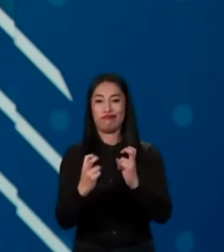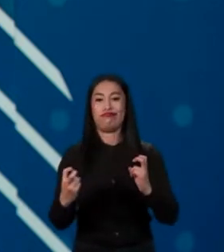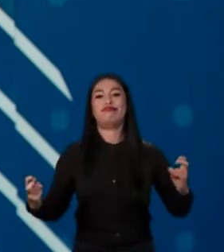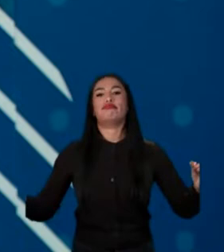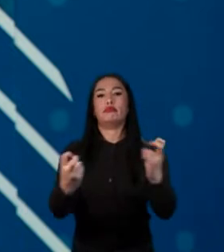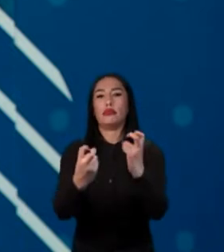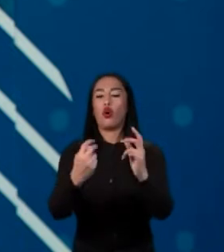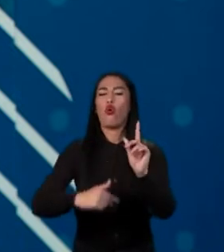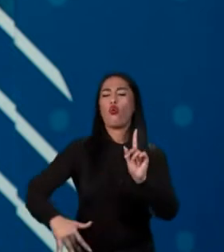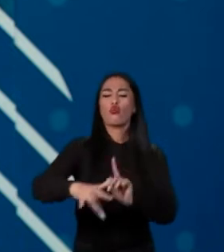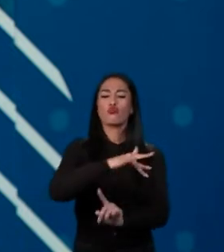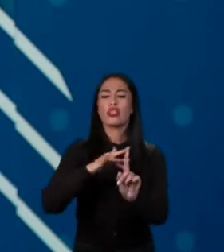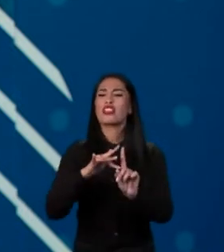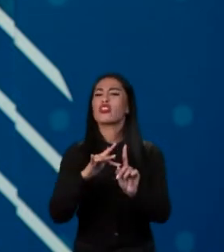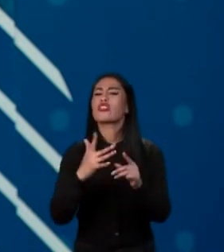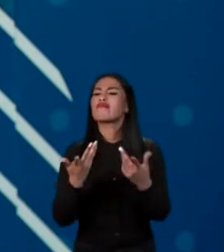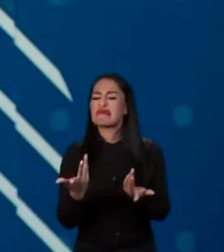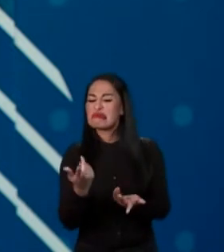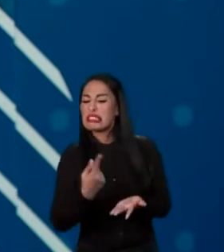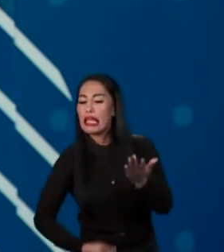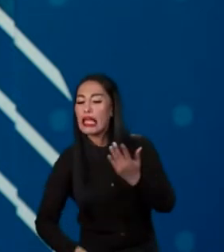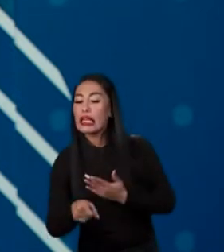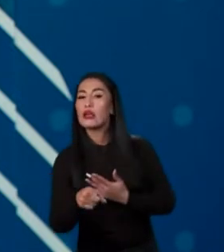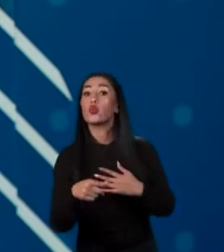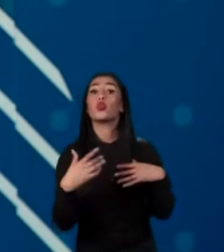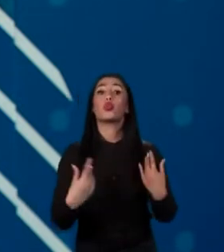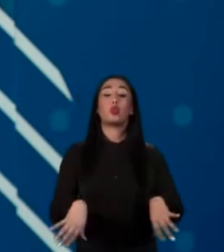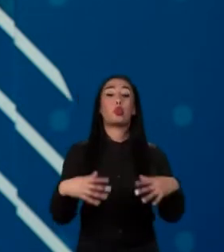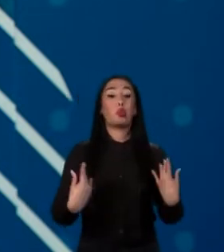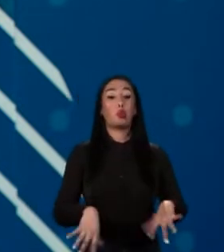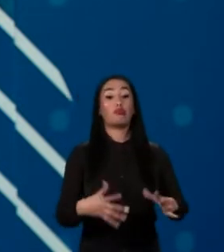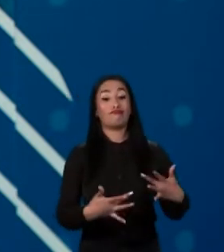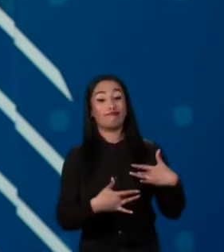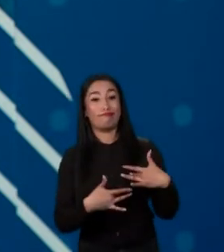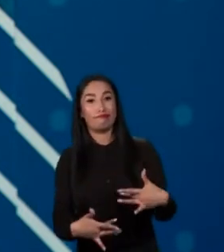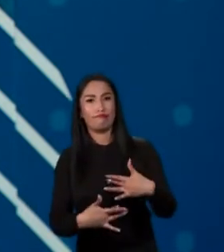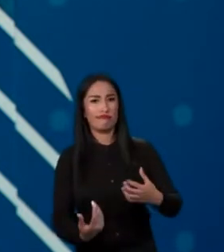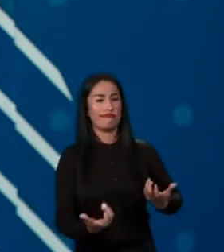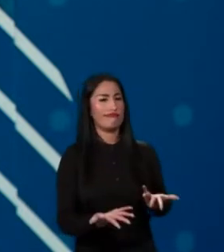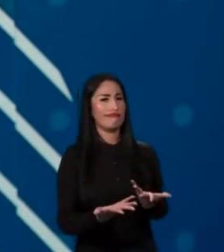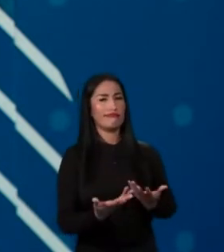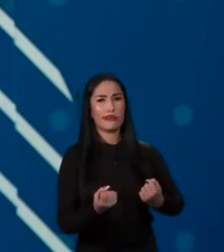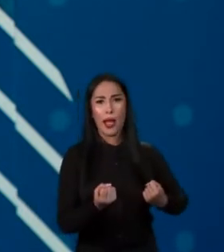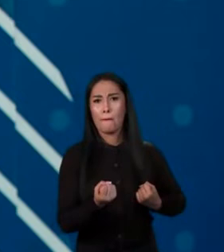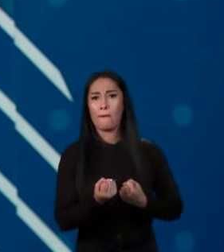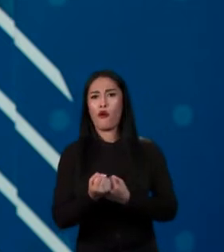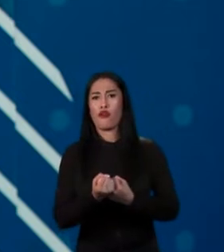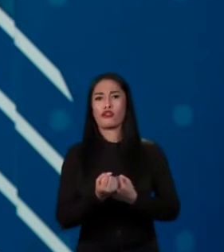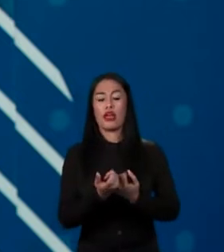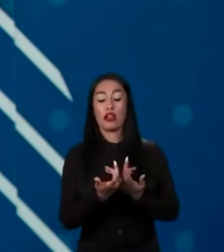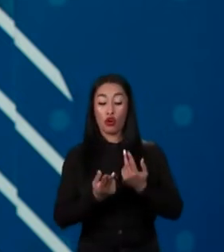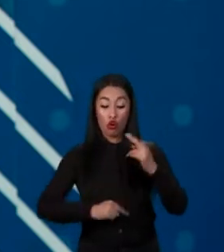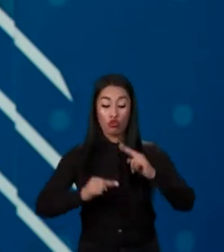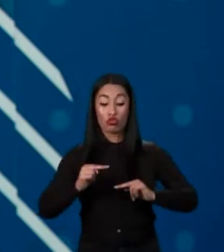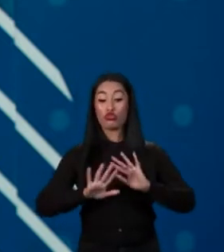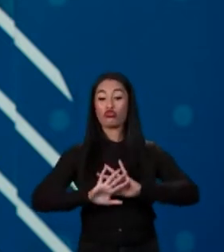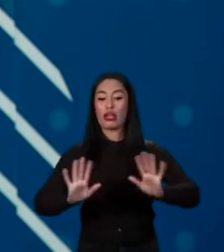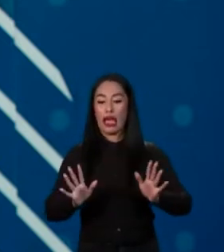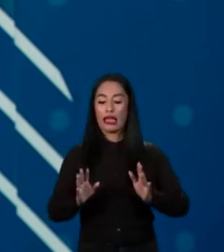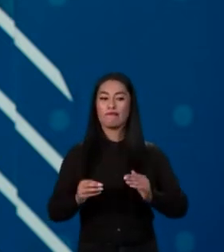sector que ha aprendido a trabajar sobre lo construido a construir de manera